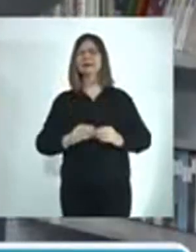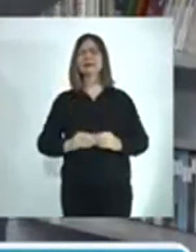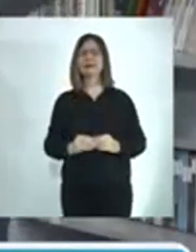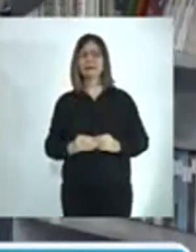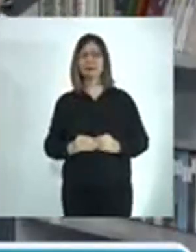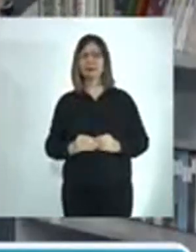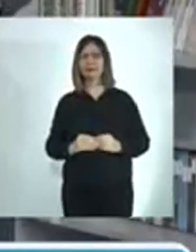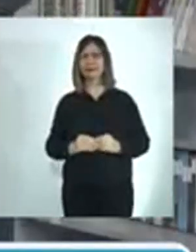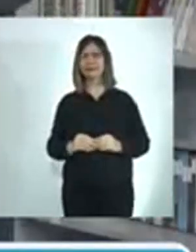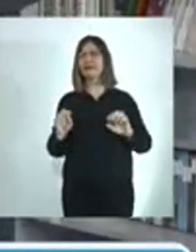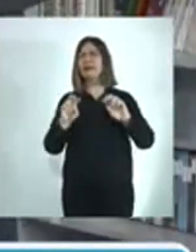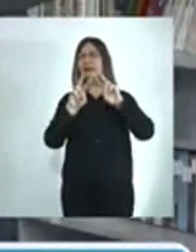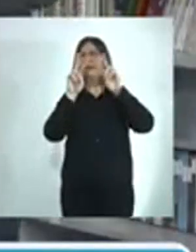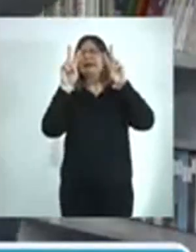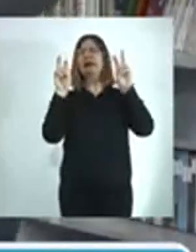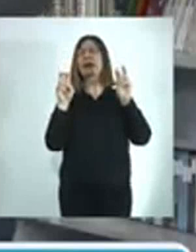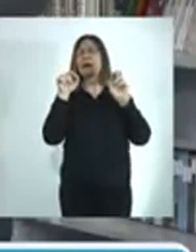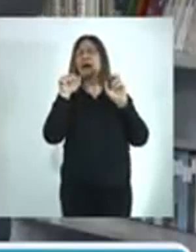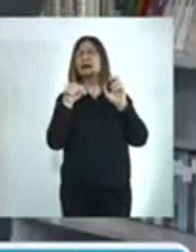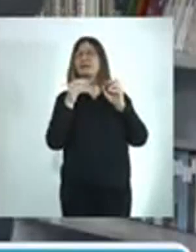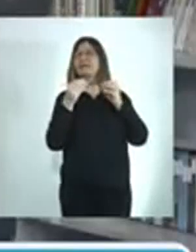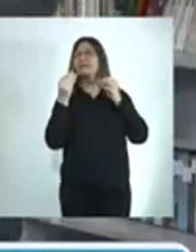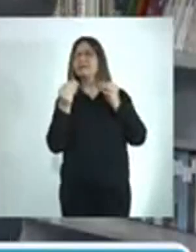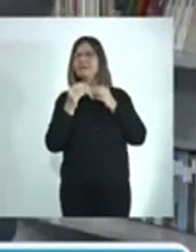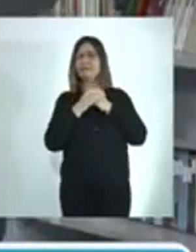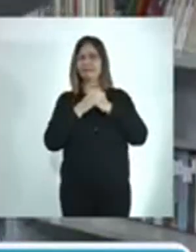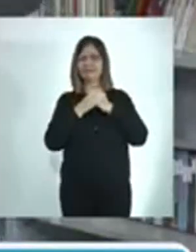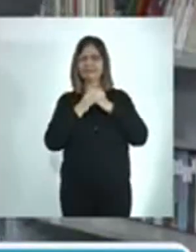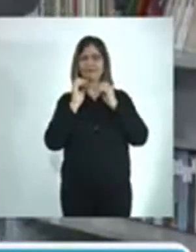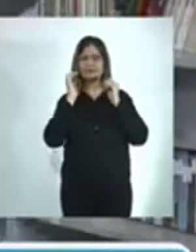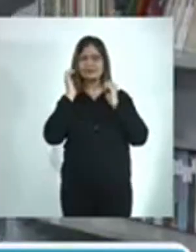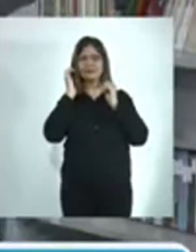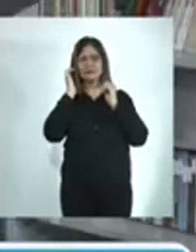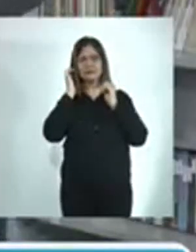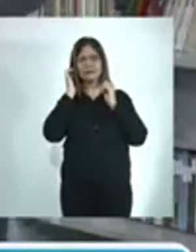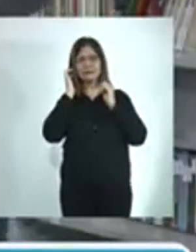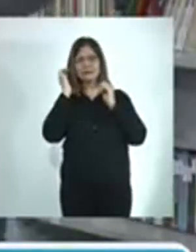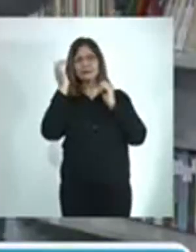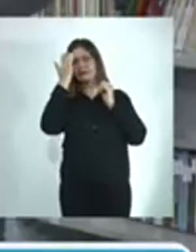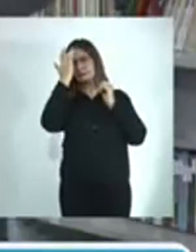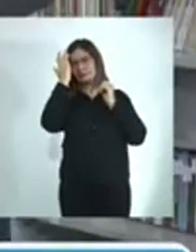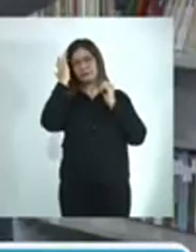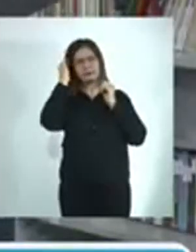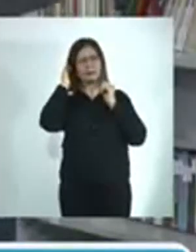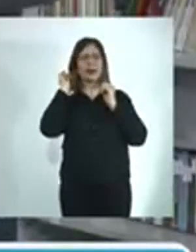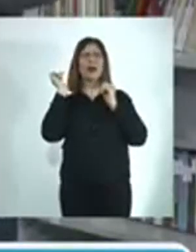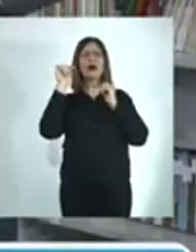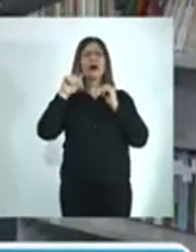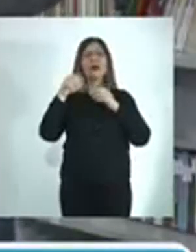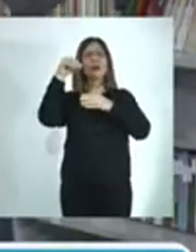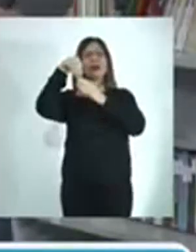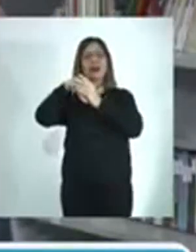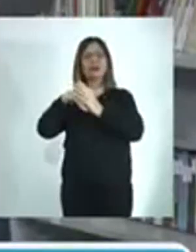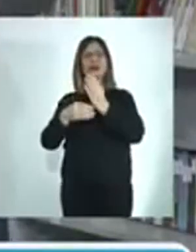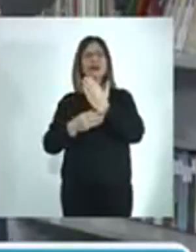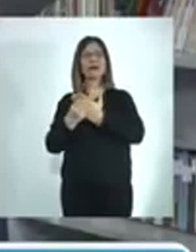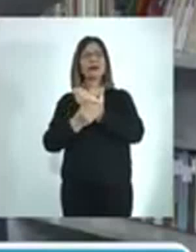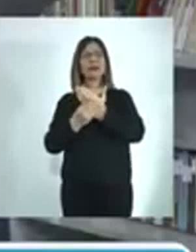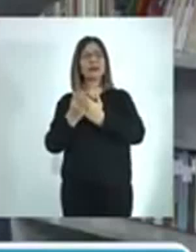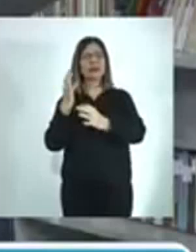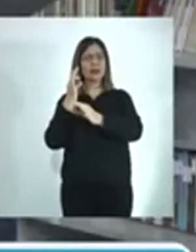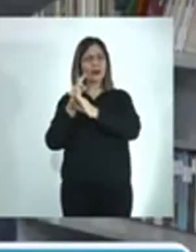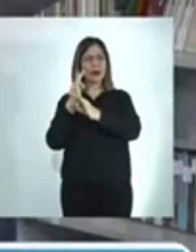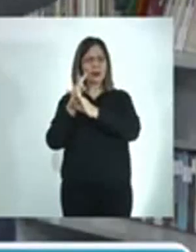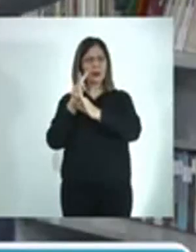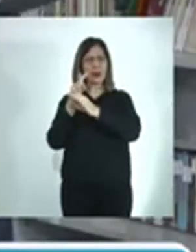Perfecto. Vamos a hablar en este caso de los coros que tiene el Ministerio de Educación. Realmente hay un trabajo impecable que realizan desde esa